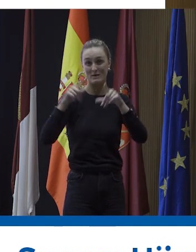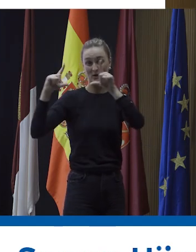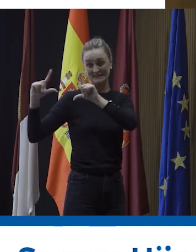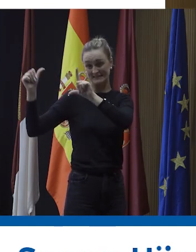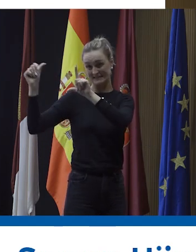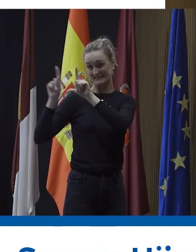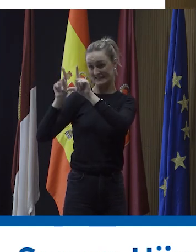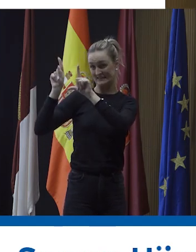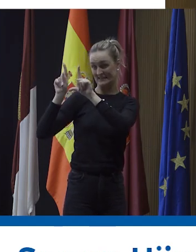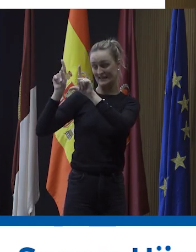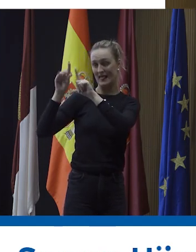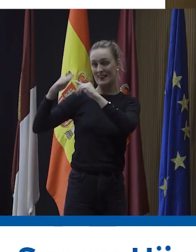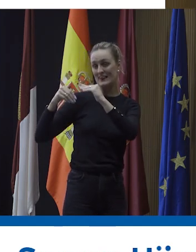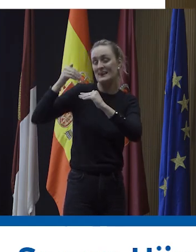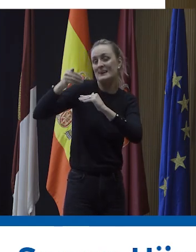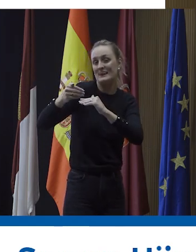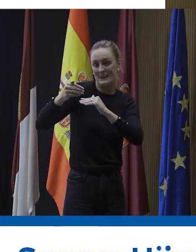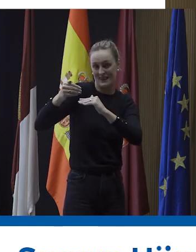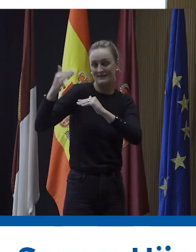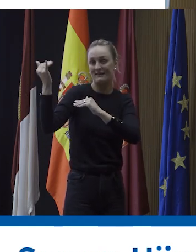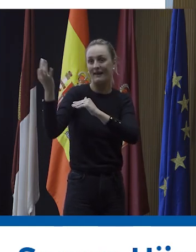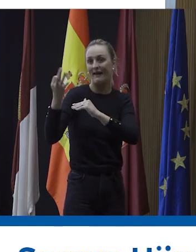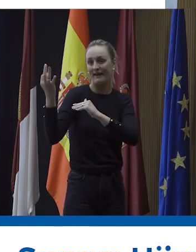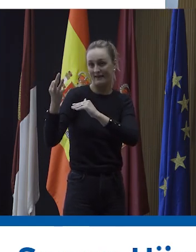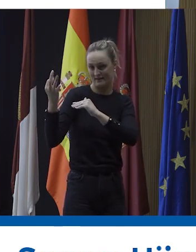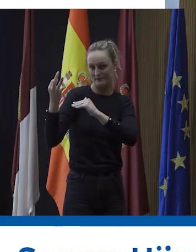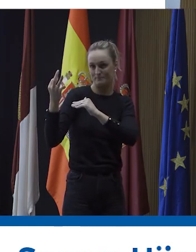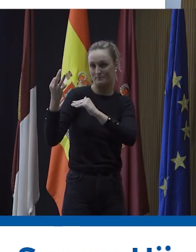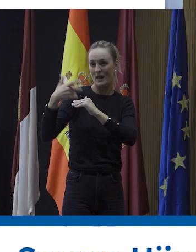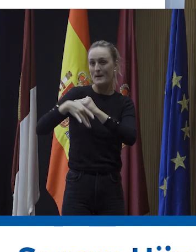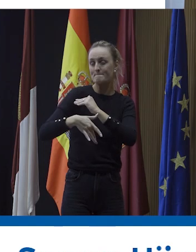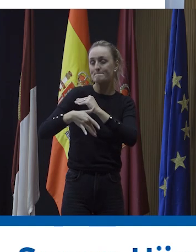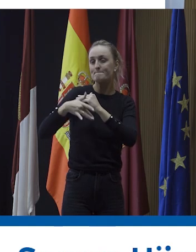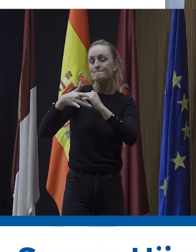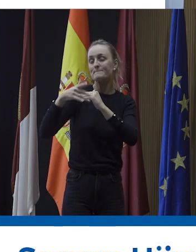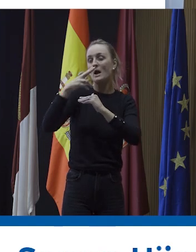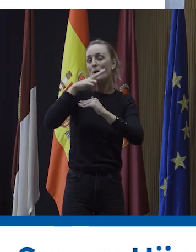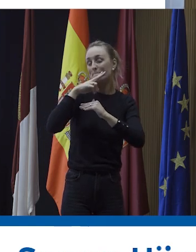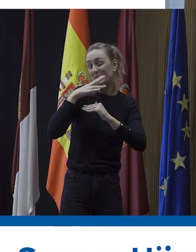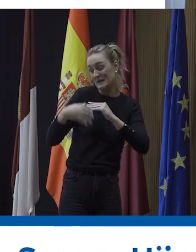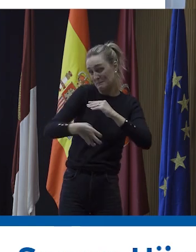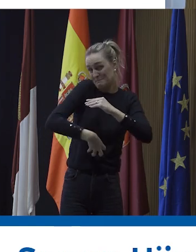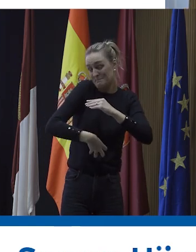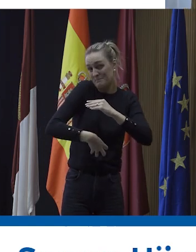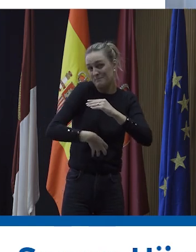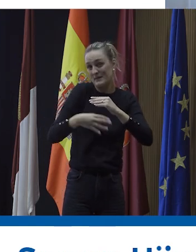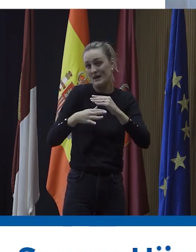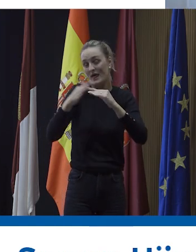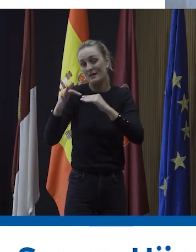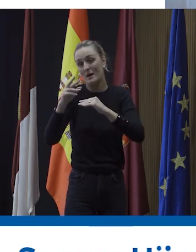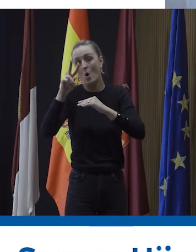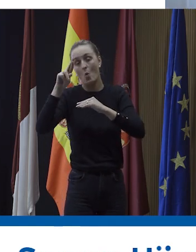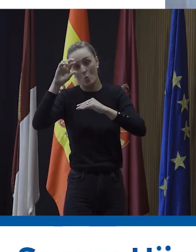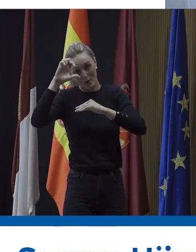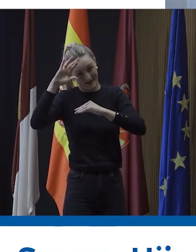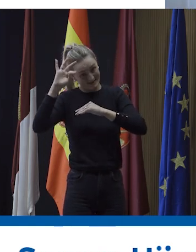que hay aquí y por delante tenemos la vejiga y la uretra encargada de la micción. En el medio tendremos el útero y la